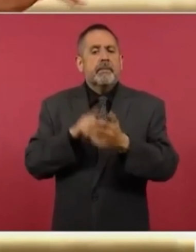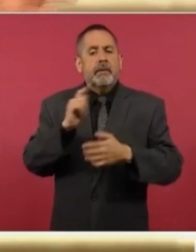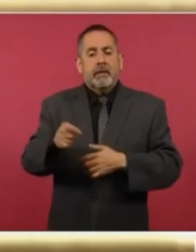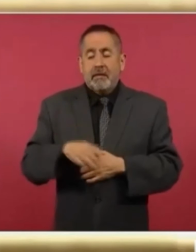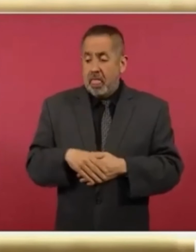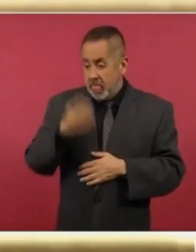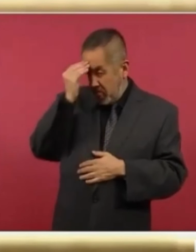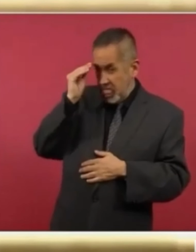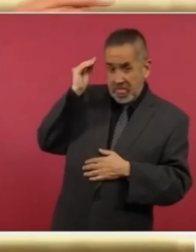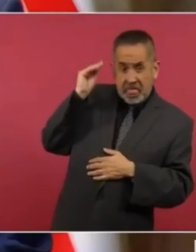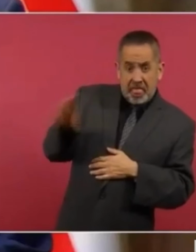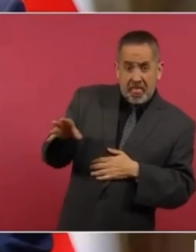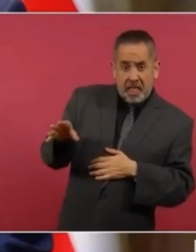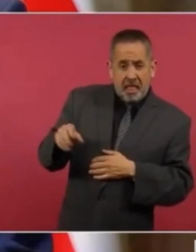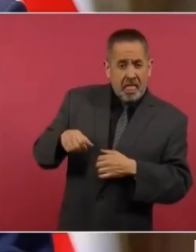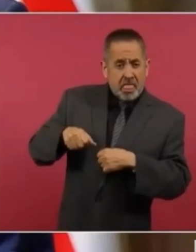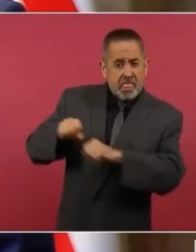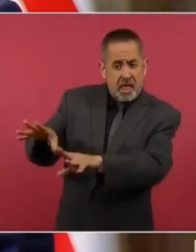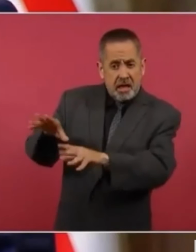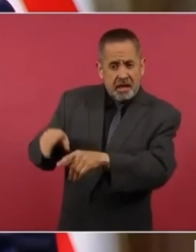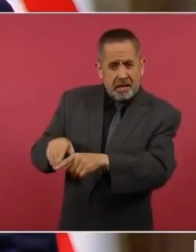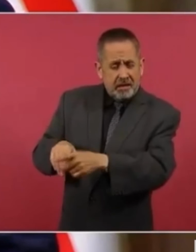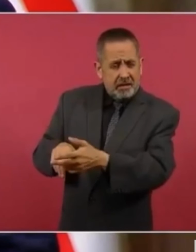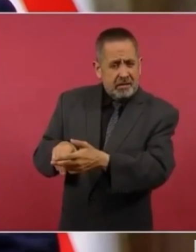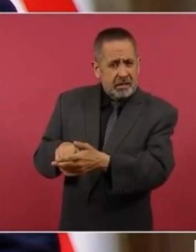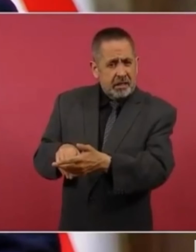dejarlos ahí tirados.